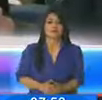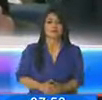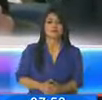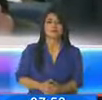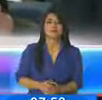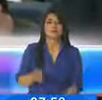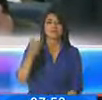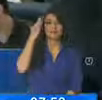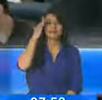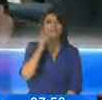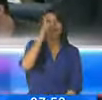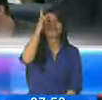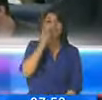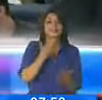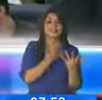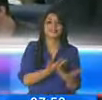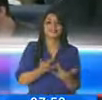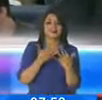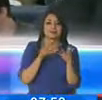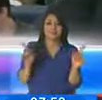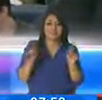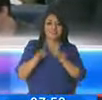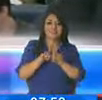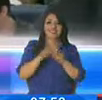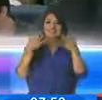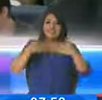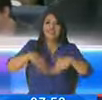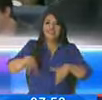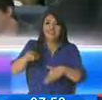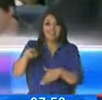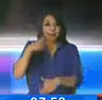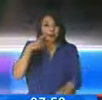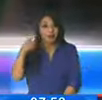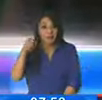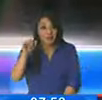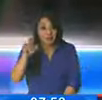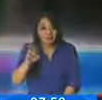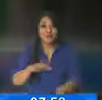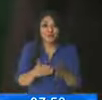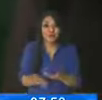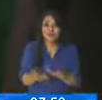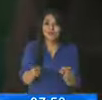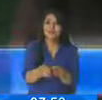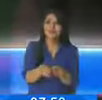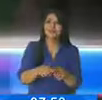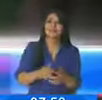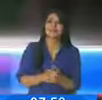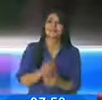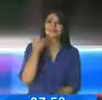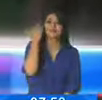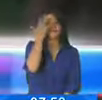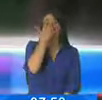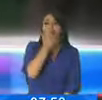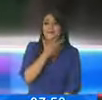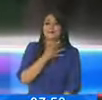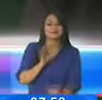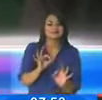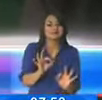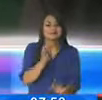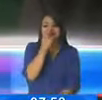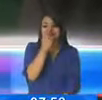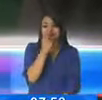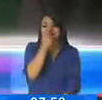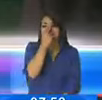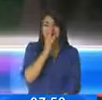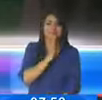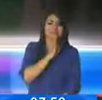esperándome para seguir haciendo la pareja que hacíamos después de la muerte de Don Ernesto. Bueno, era un alhaja, un simpático, ¿no?